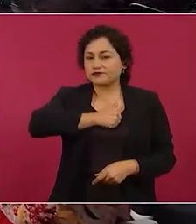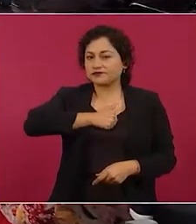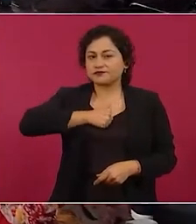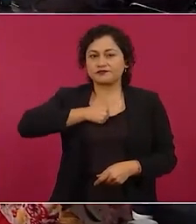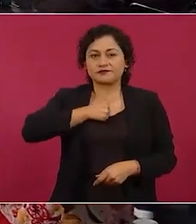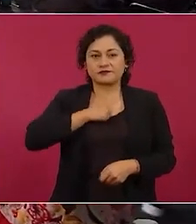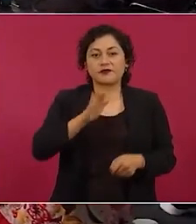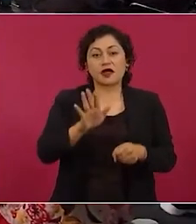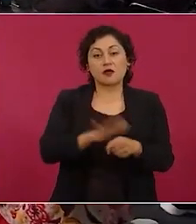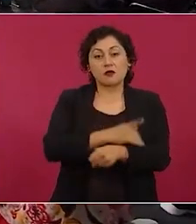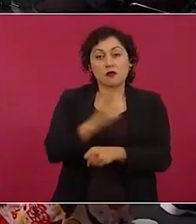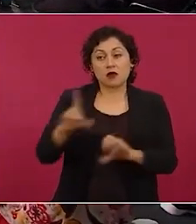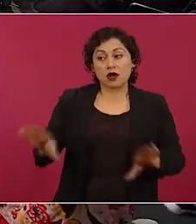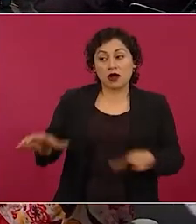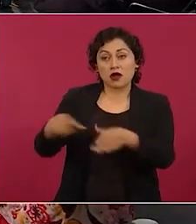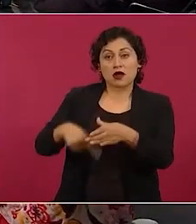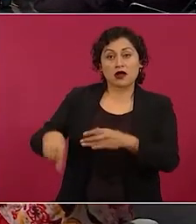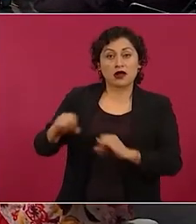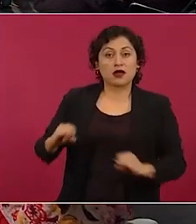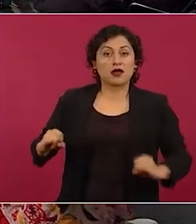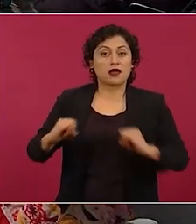el INE no promueva